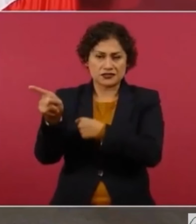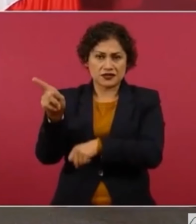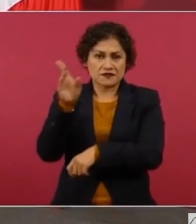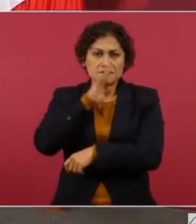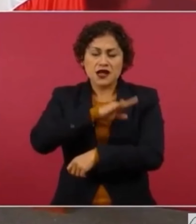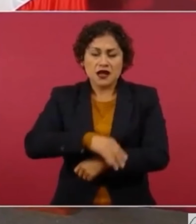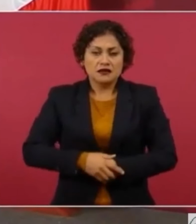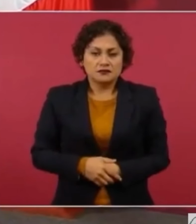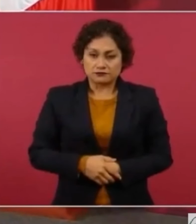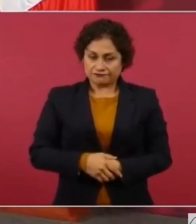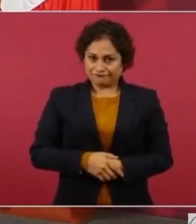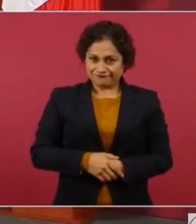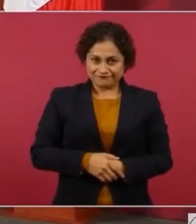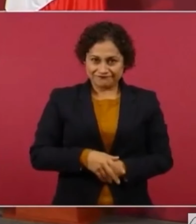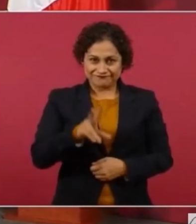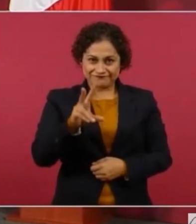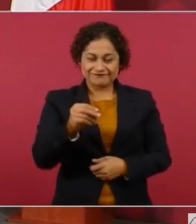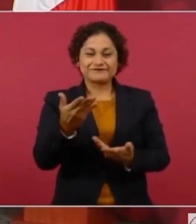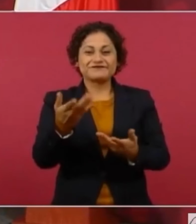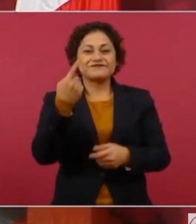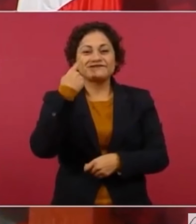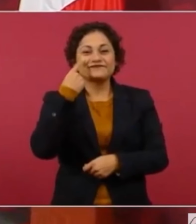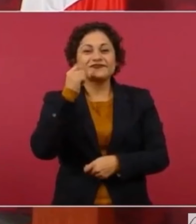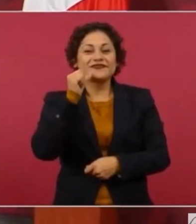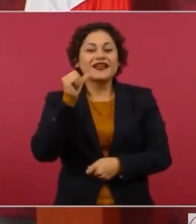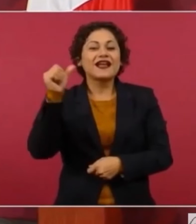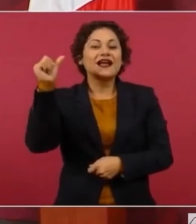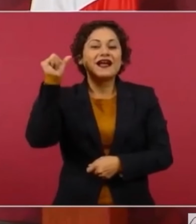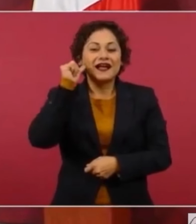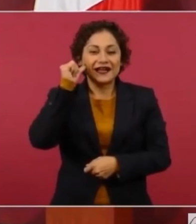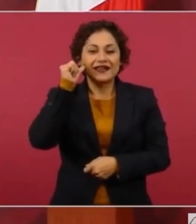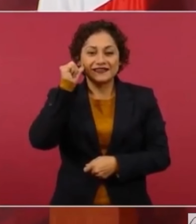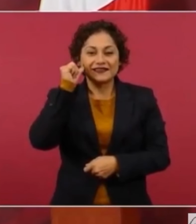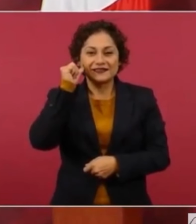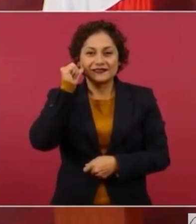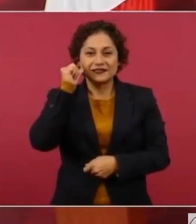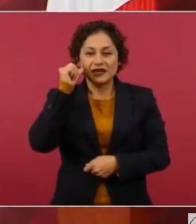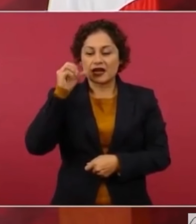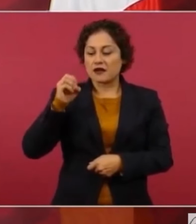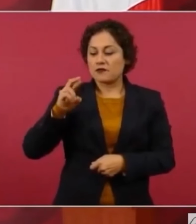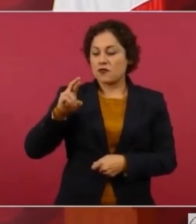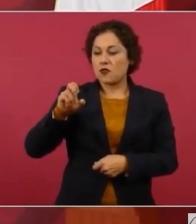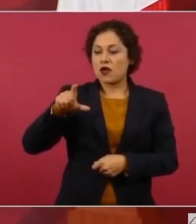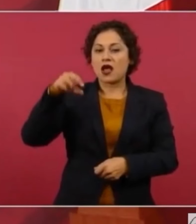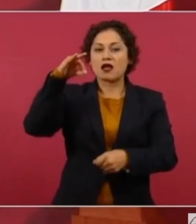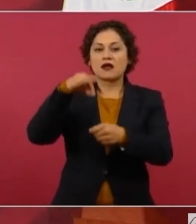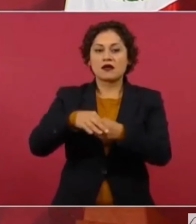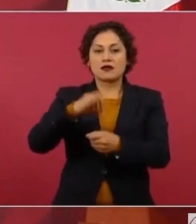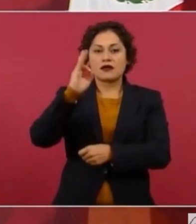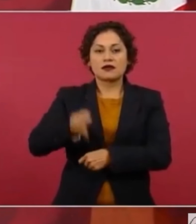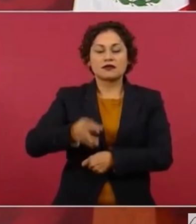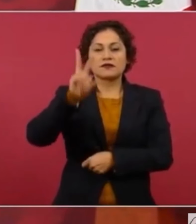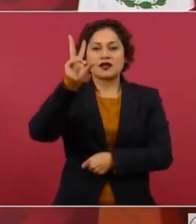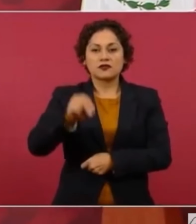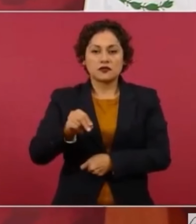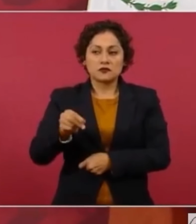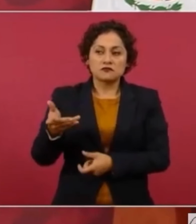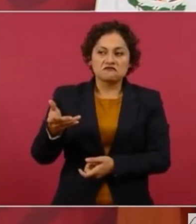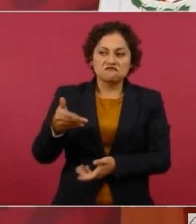Es como ayer que decían, Monreal votó en contra y hay que expulsarlos. No,